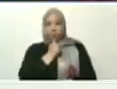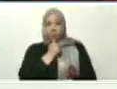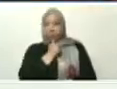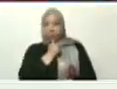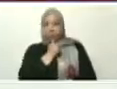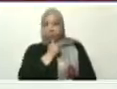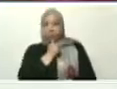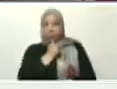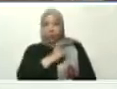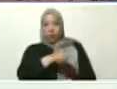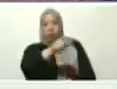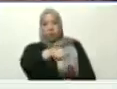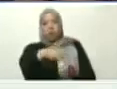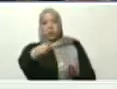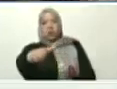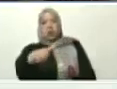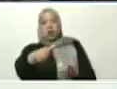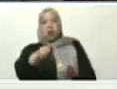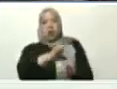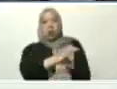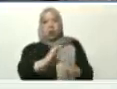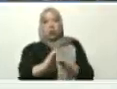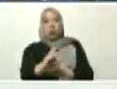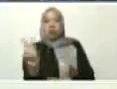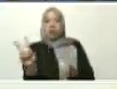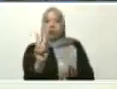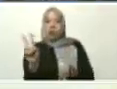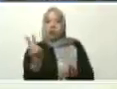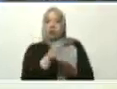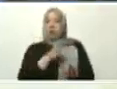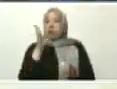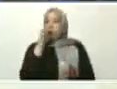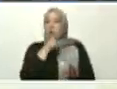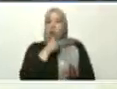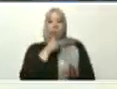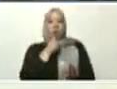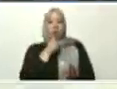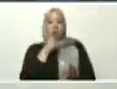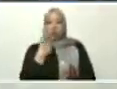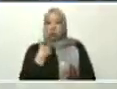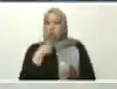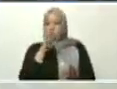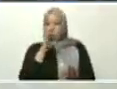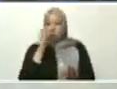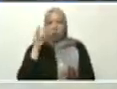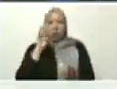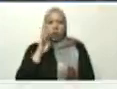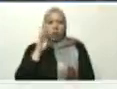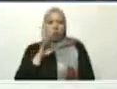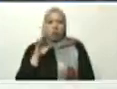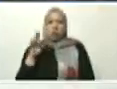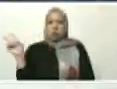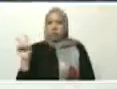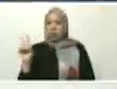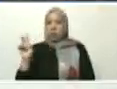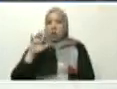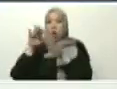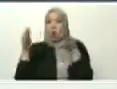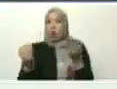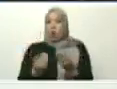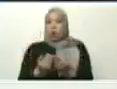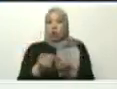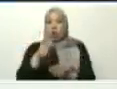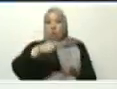Como los venezolanos y venezolanas no hay. Y me perdona, no quiero ofender a nadie en el mundo. Ni échamela, ni dámela de chévere,